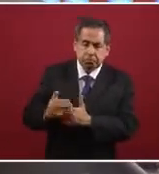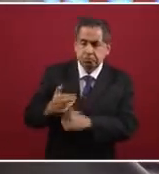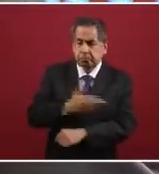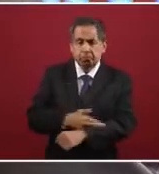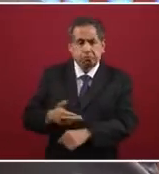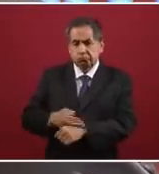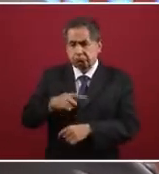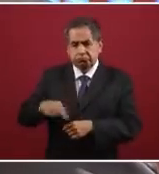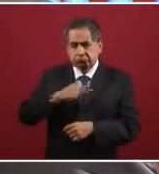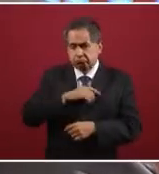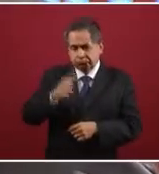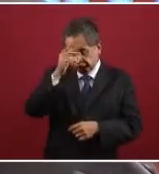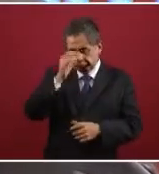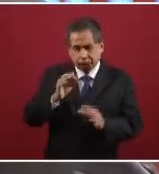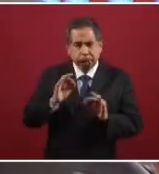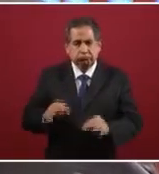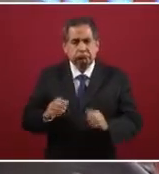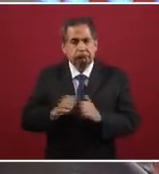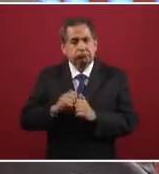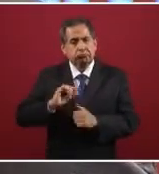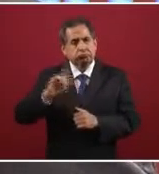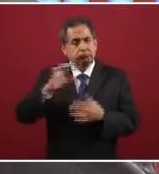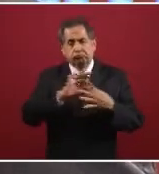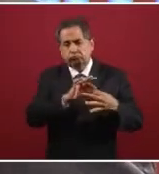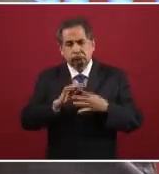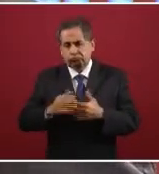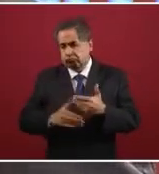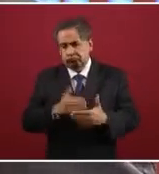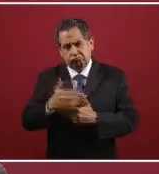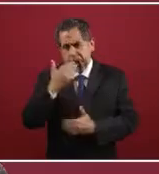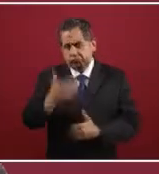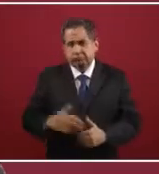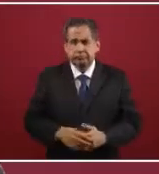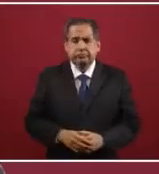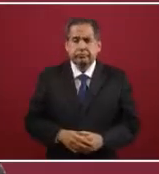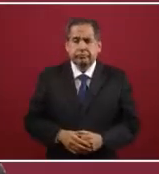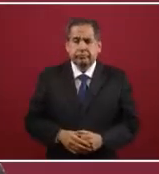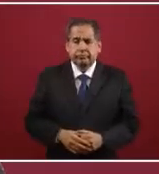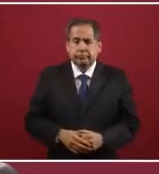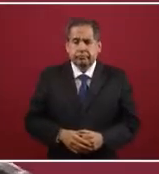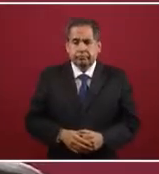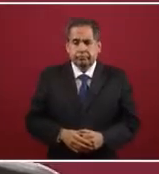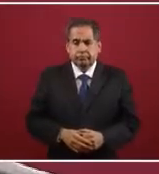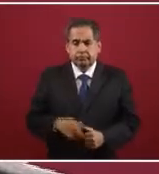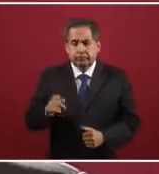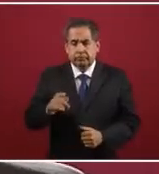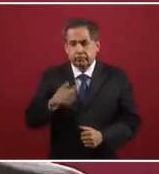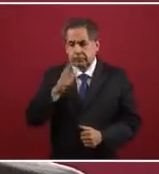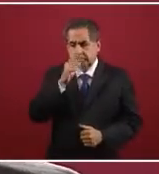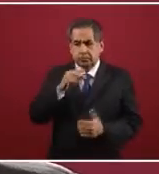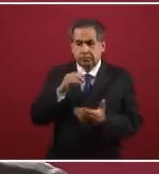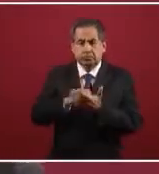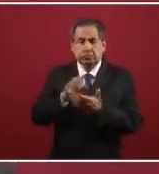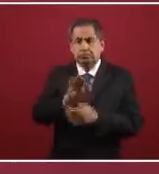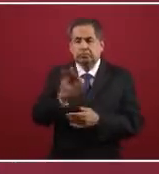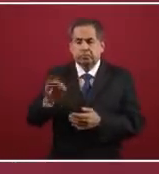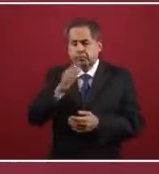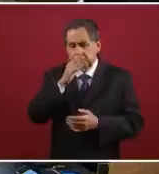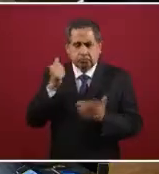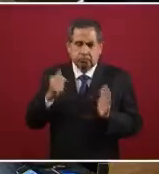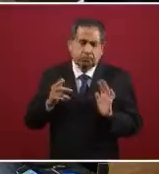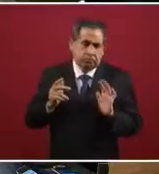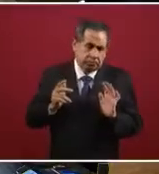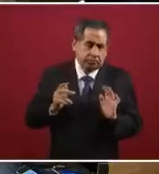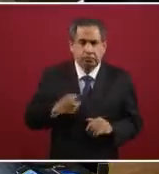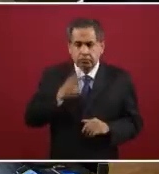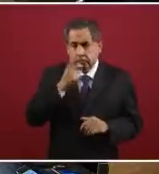de común acuerdo con las autoridades correspondientes. No, eso no se puede establecer una fecha. Pero lo que le podría decir